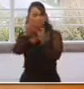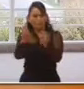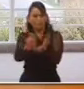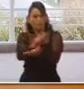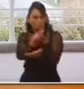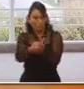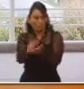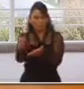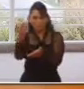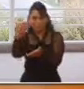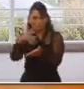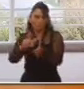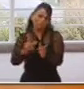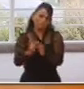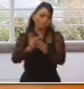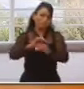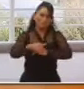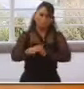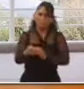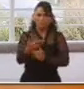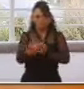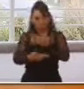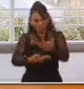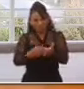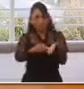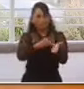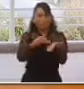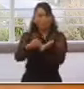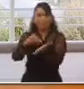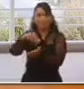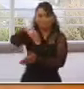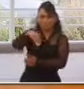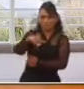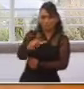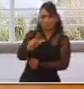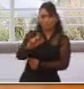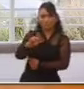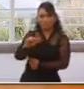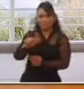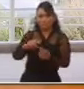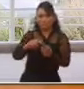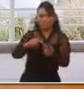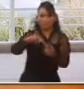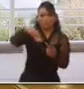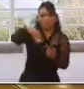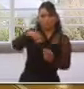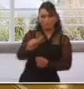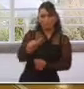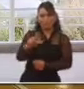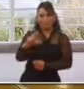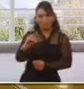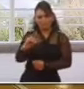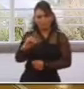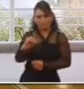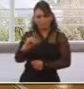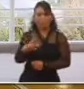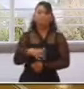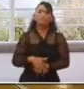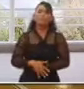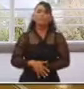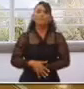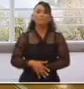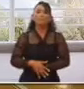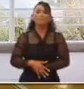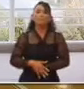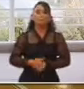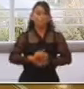otro particular por el momento, quedamos de usted y firman María Alemán Muñoz Castillo y Marco Álvarez Malo Labastida.